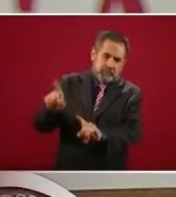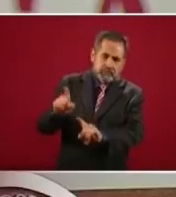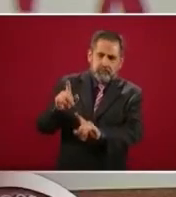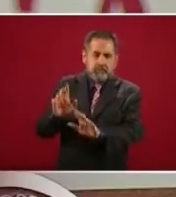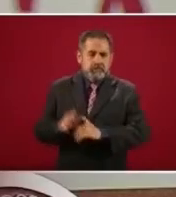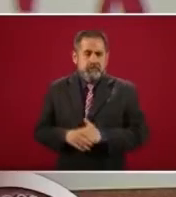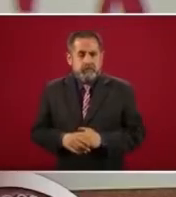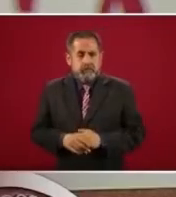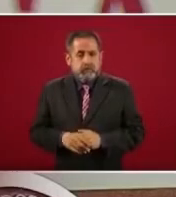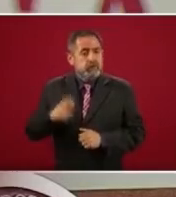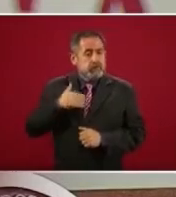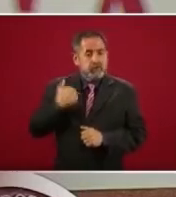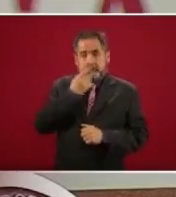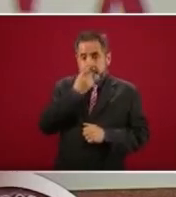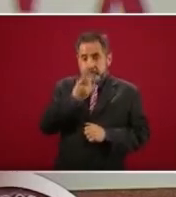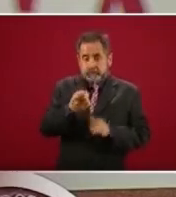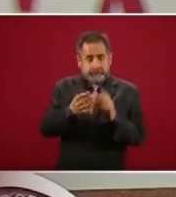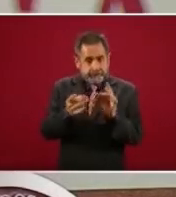mismos.